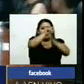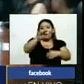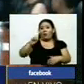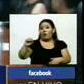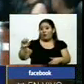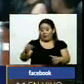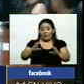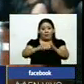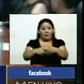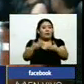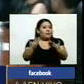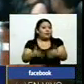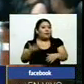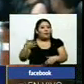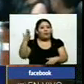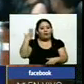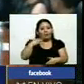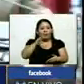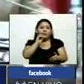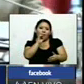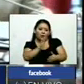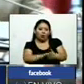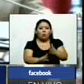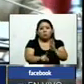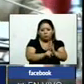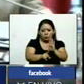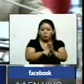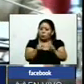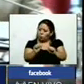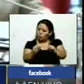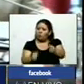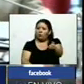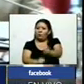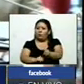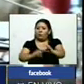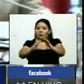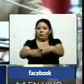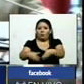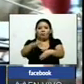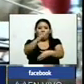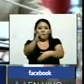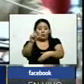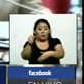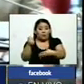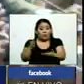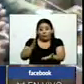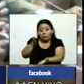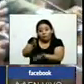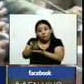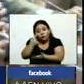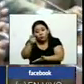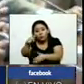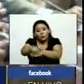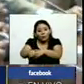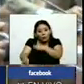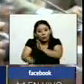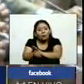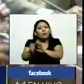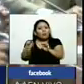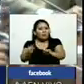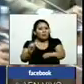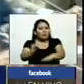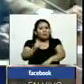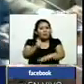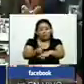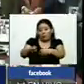Americanos, quien ya ha dado el respaldo a las ICIES y en su visita al primer órgano de Estado, planteó el establecimiento